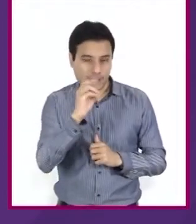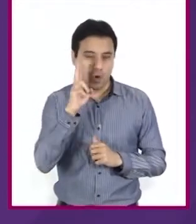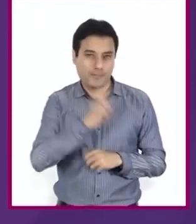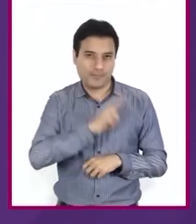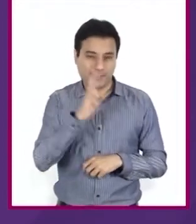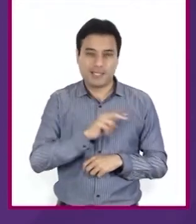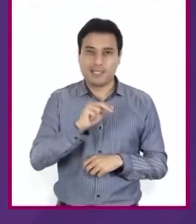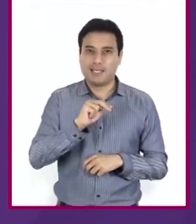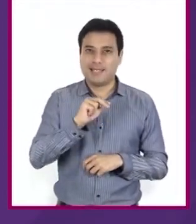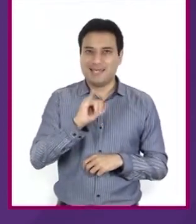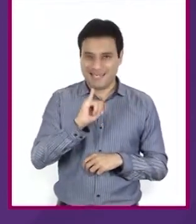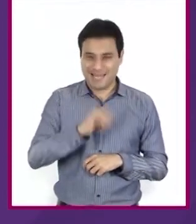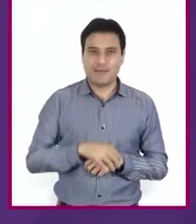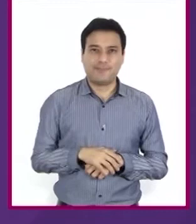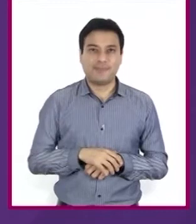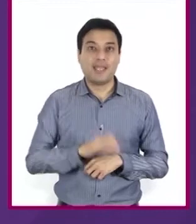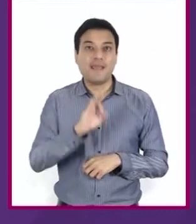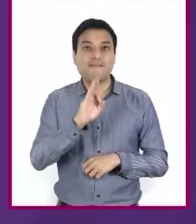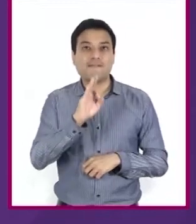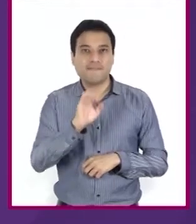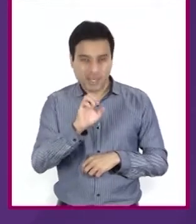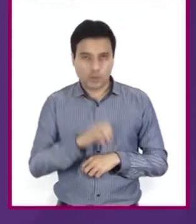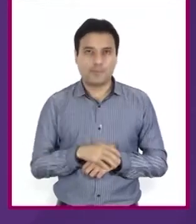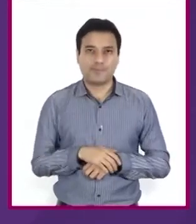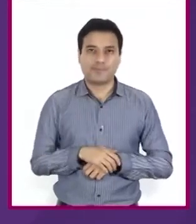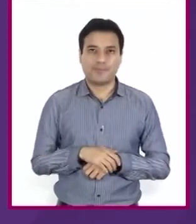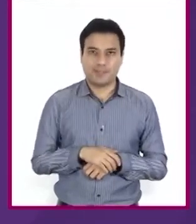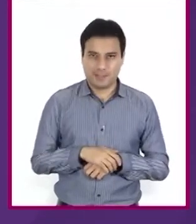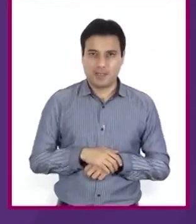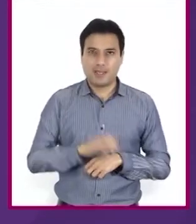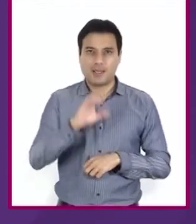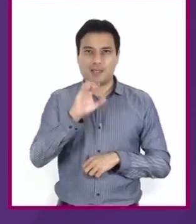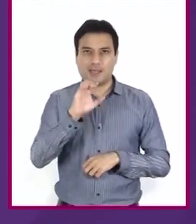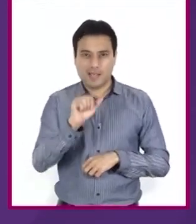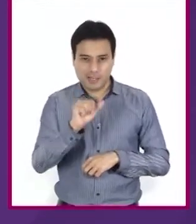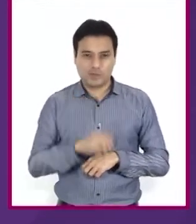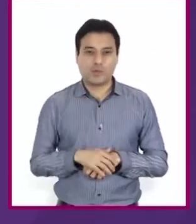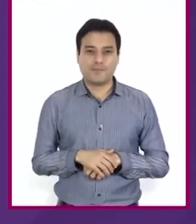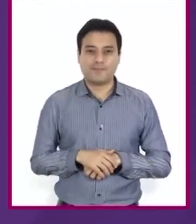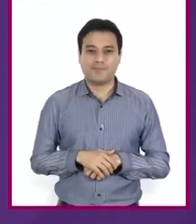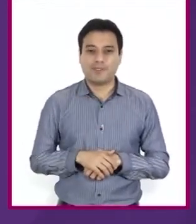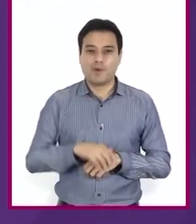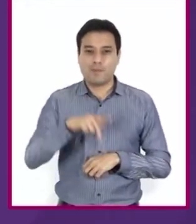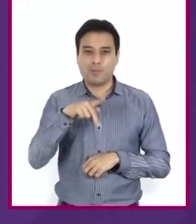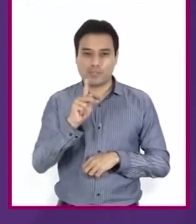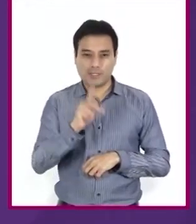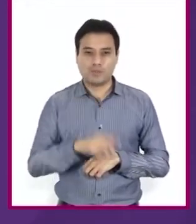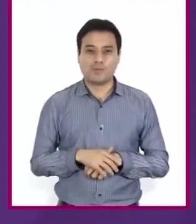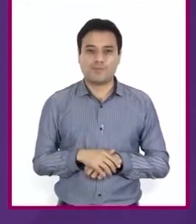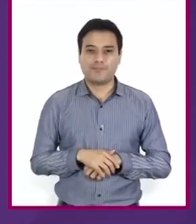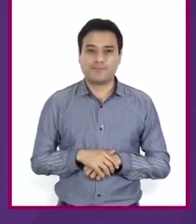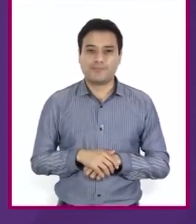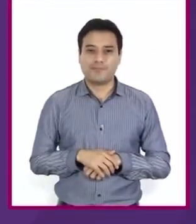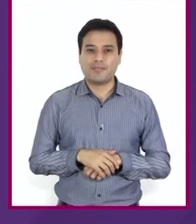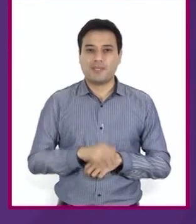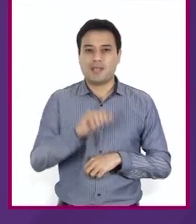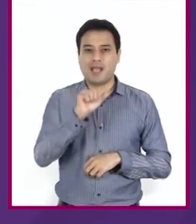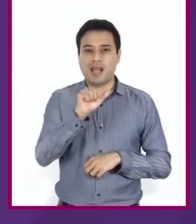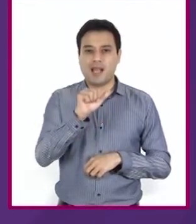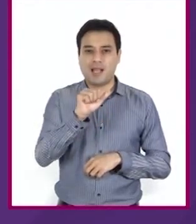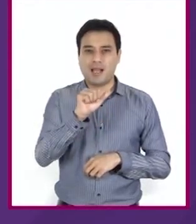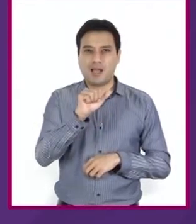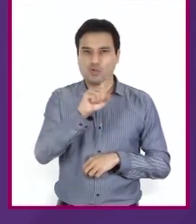níquel, hierro, calcio, potasio, sodio, azufre y magnesio, entre